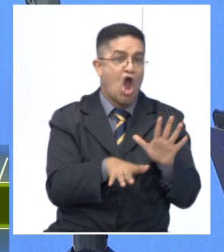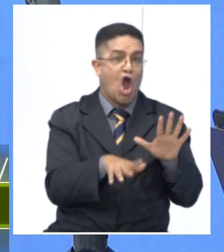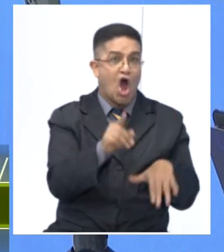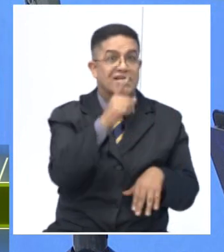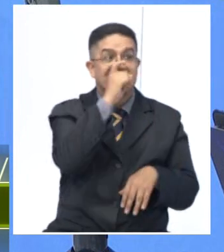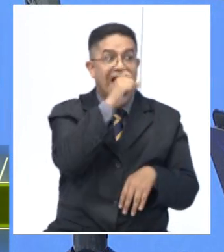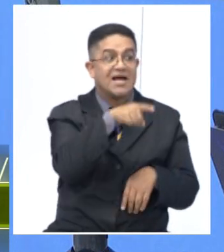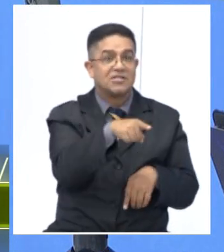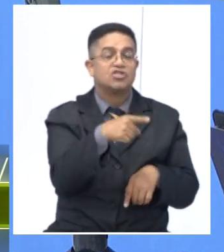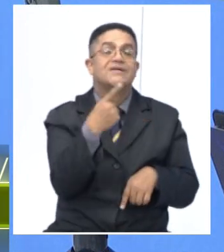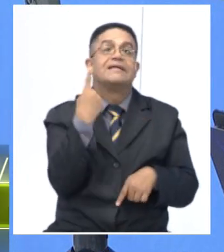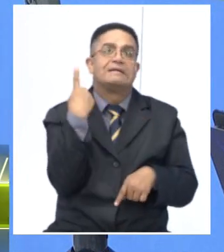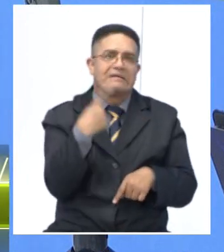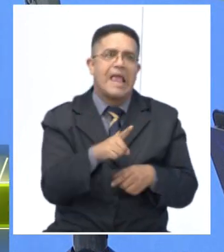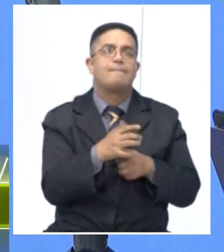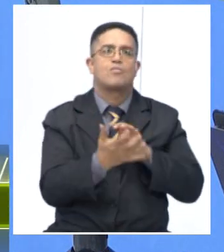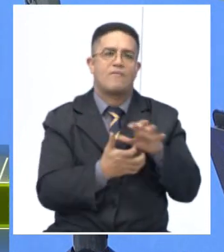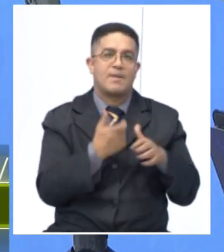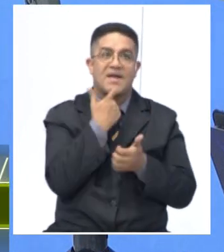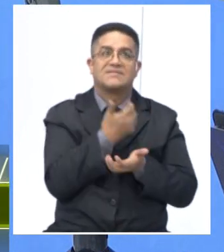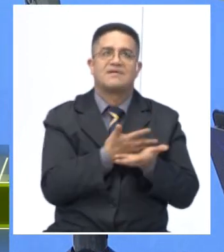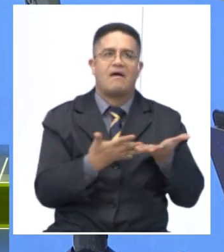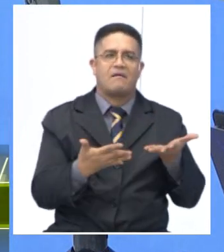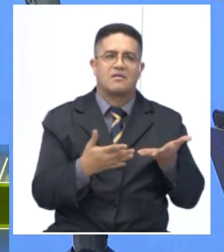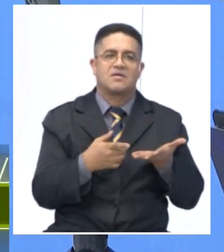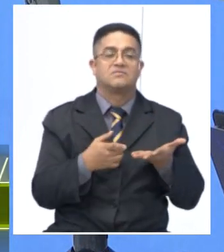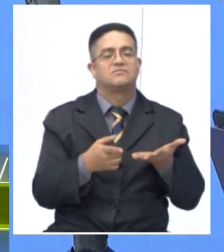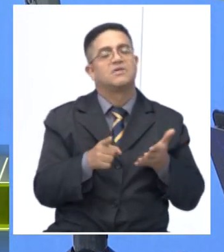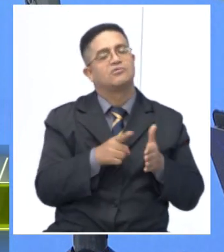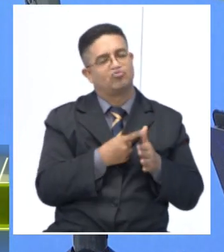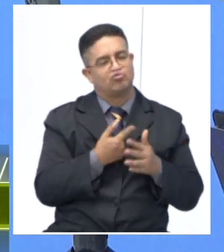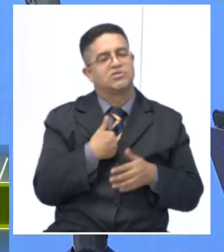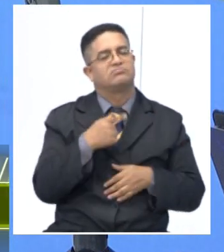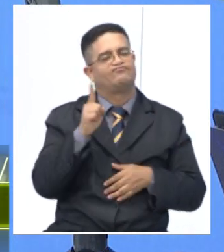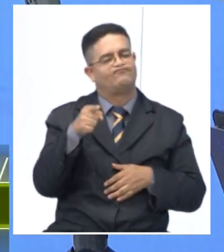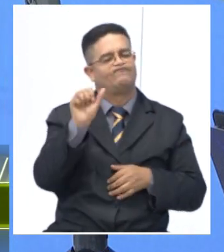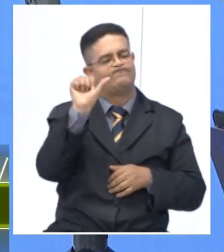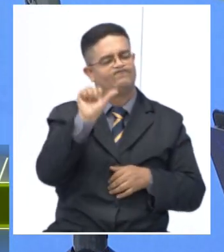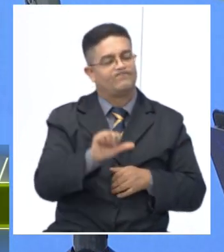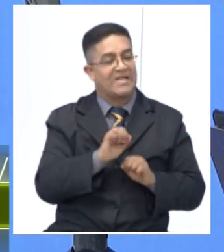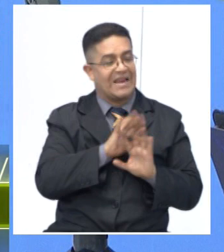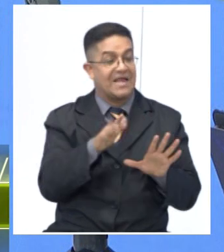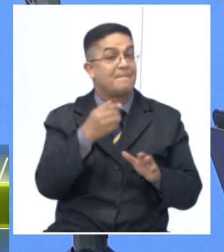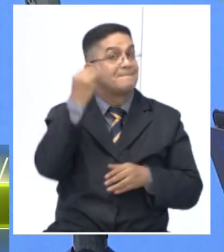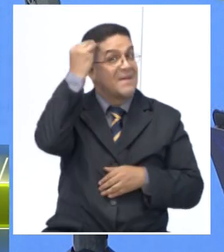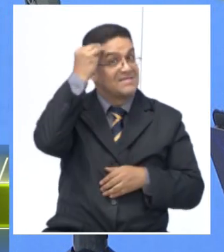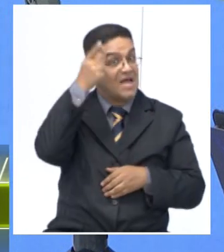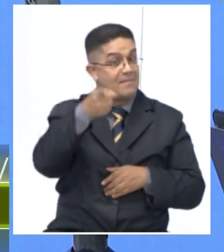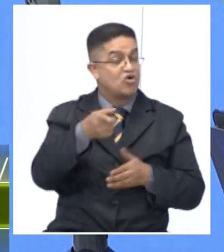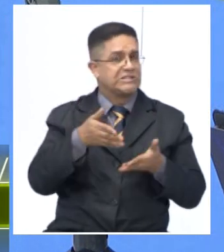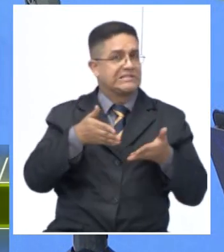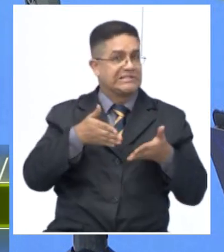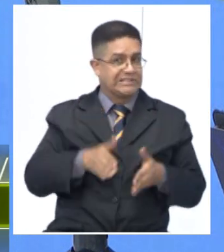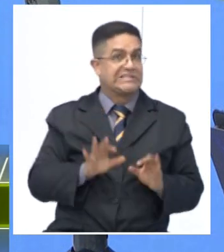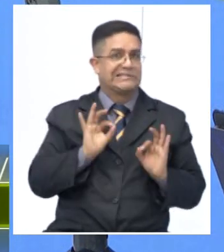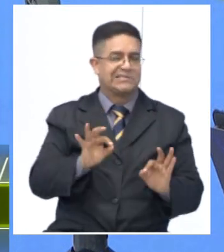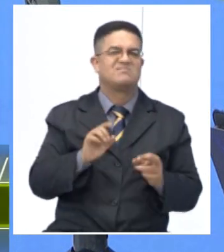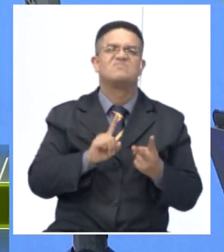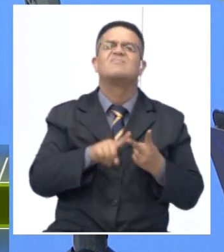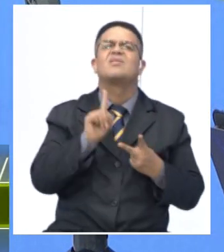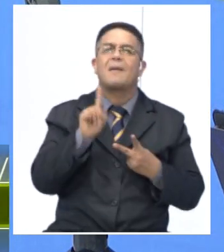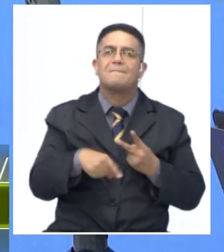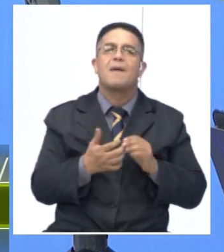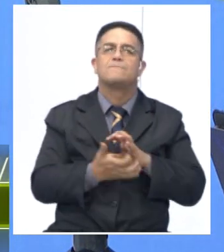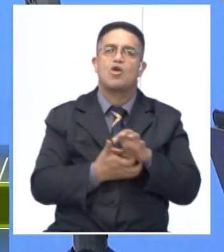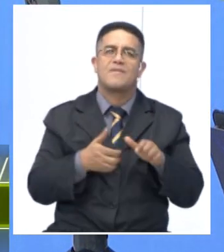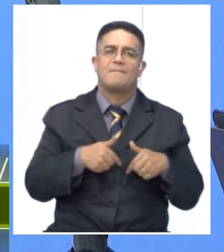trastornos hematológicos. Entonces eso también hay que aclararlo, porque muchas veces creemos que el niño va a nacer con todo, no, igual las cardiopatías.